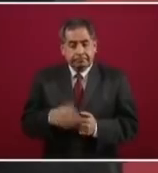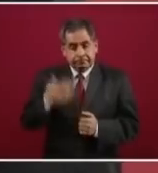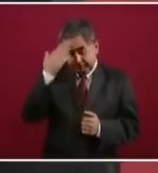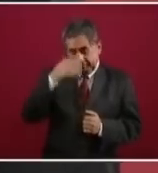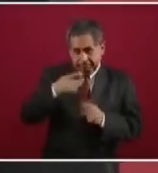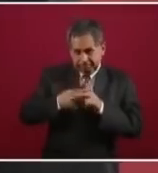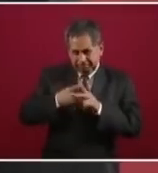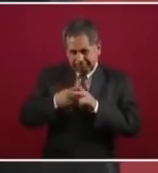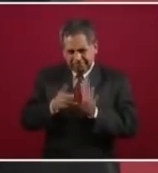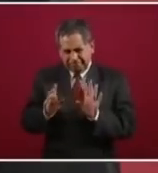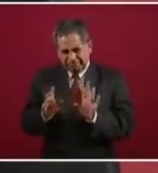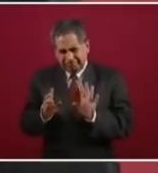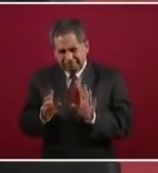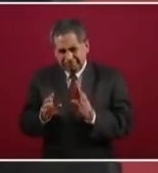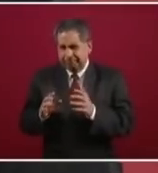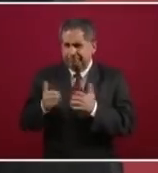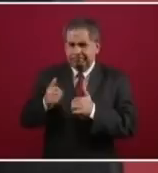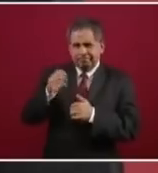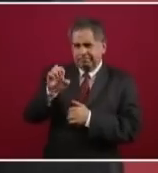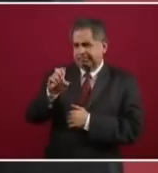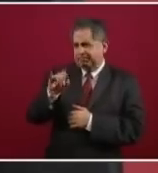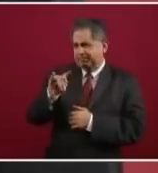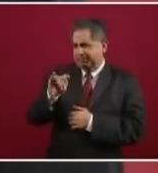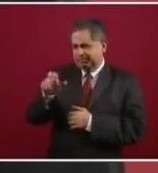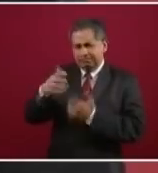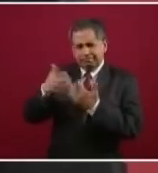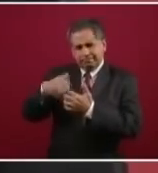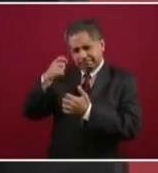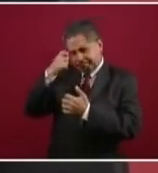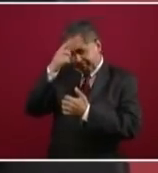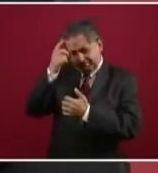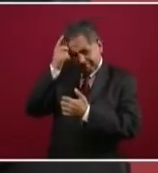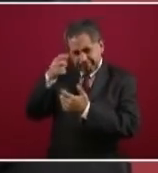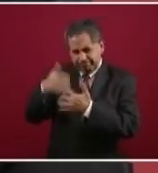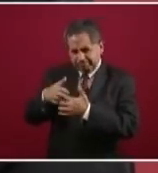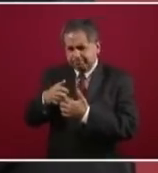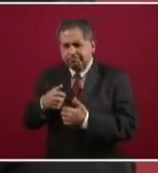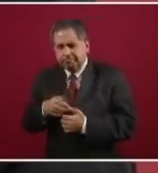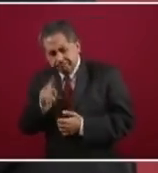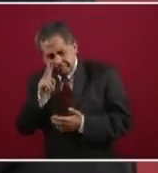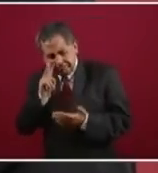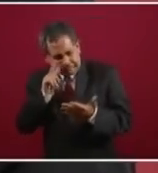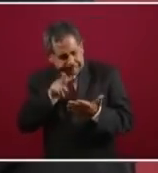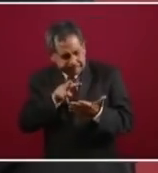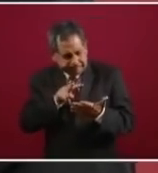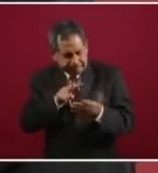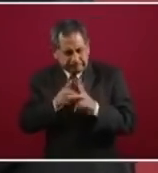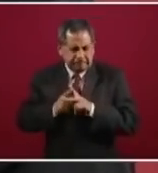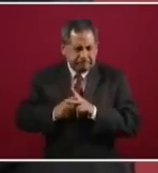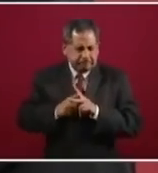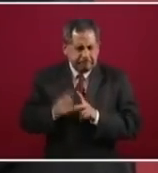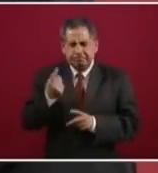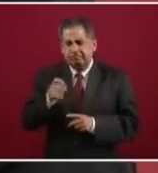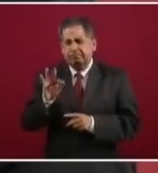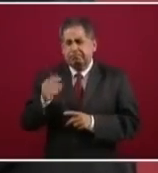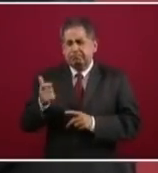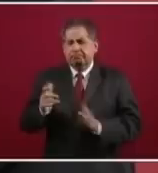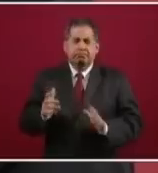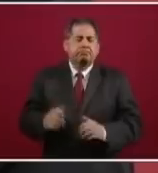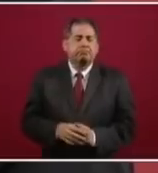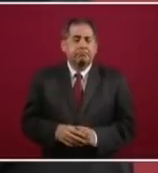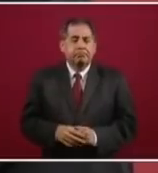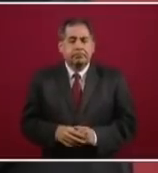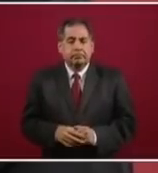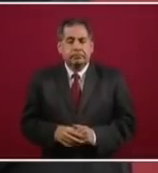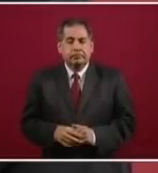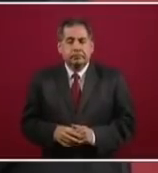esto, no los editores, ¿no? Que son muy profesionales,